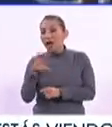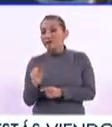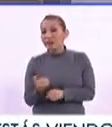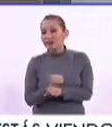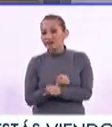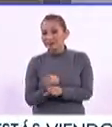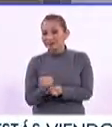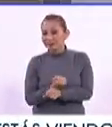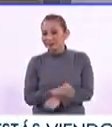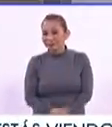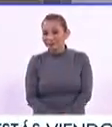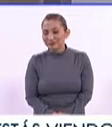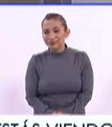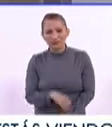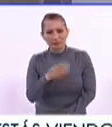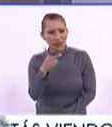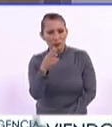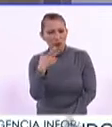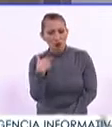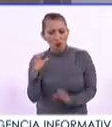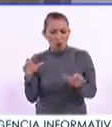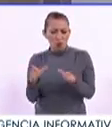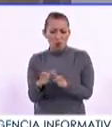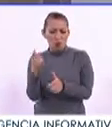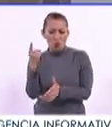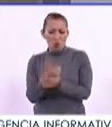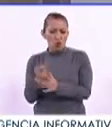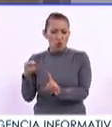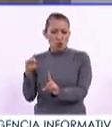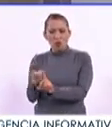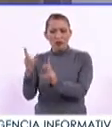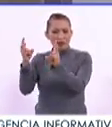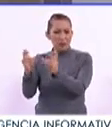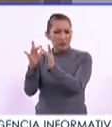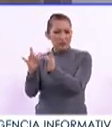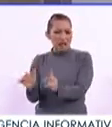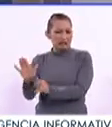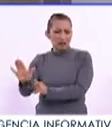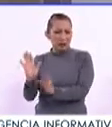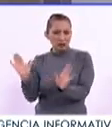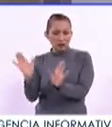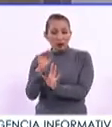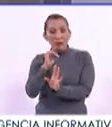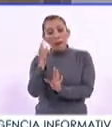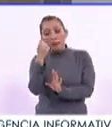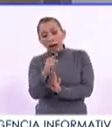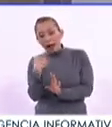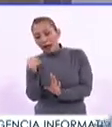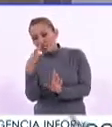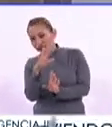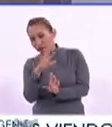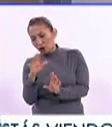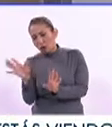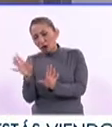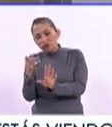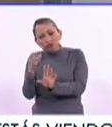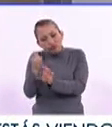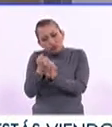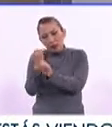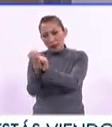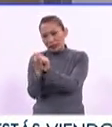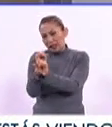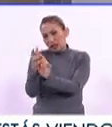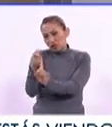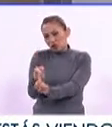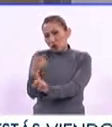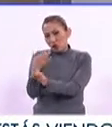africana. Definitivamente tampoco se reduce al caso francés. Para fines prácticos y fines de la